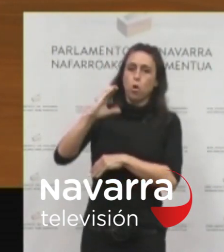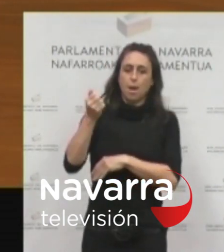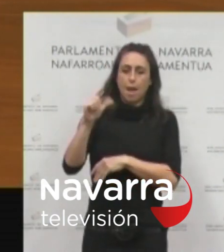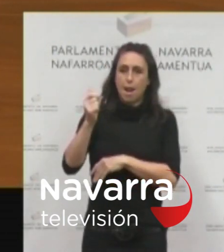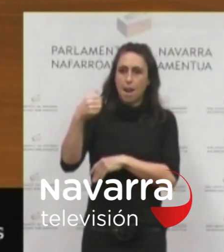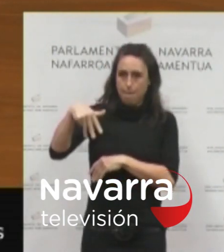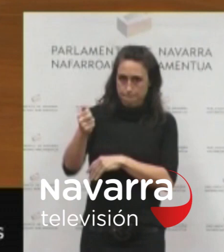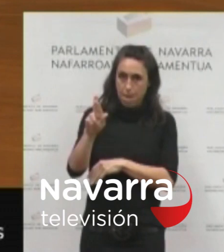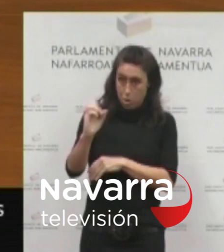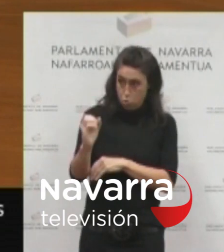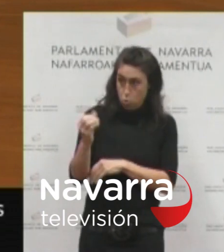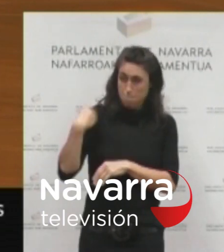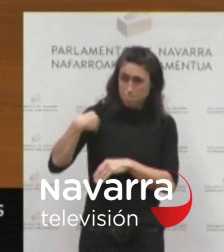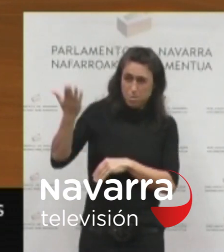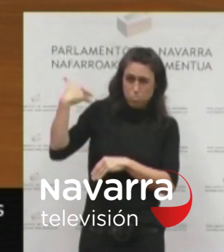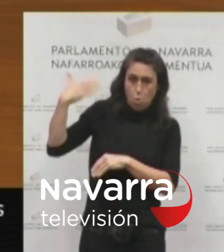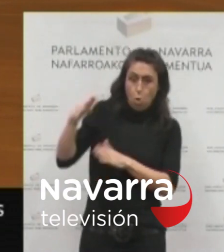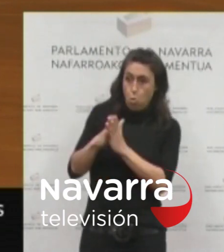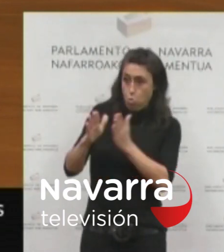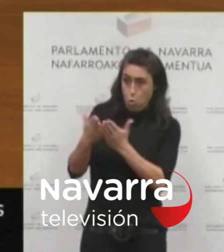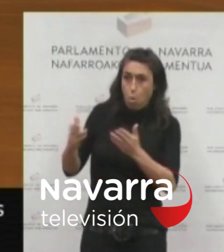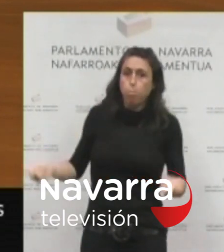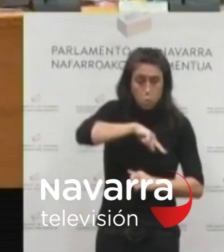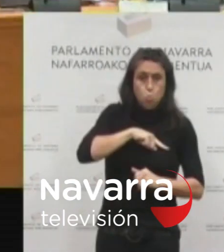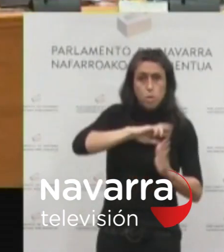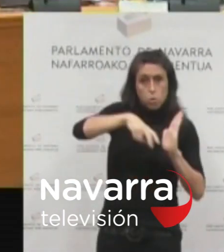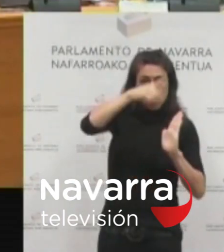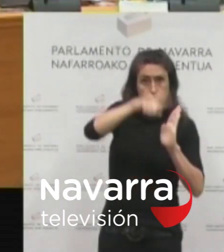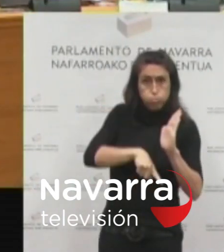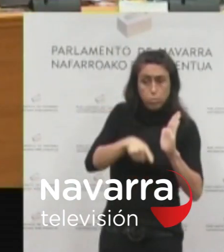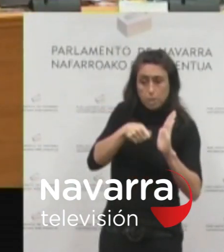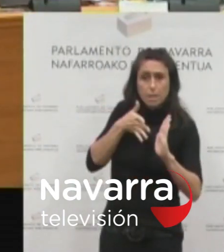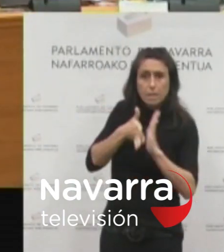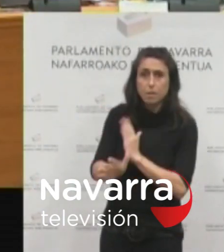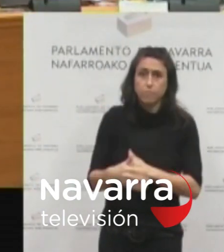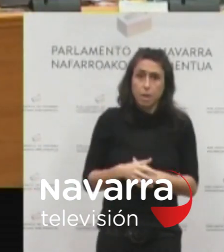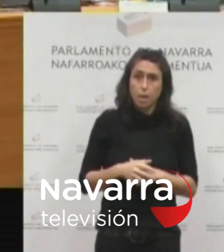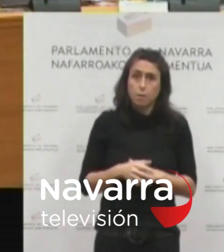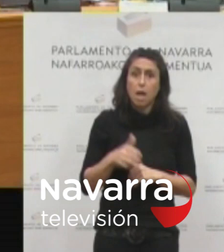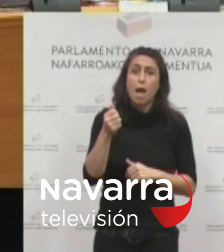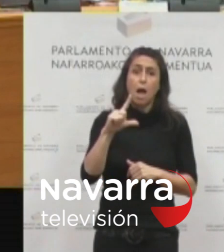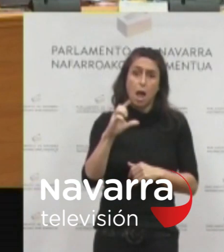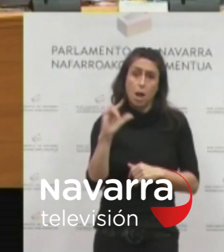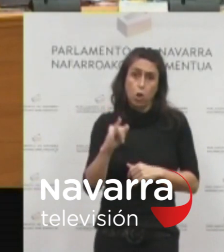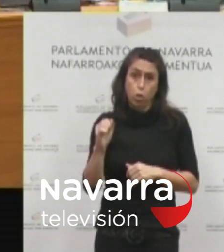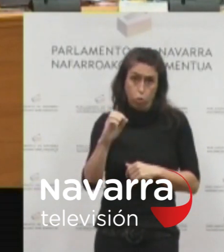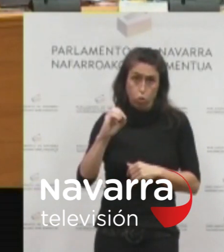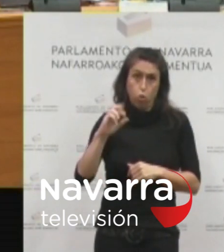álbum que publicó, que se titulaba Alta Suciedad. La próxima vez que salga a la tribuna con una